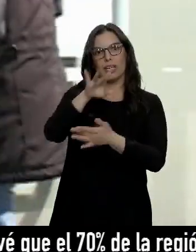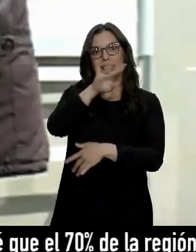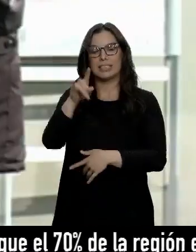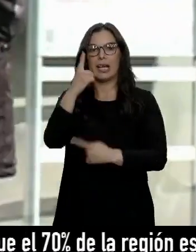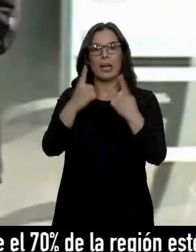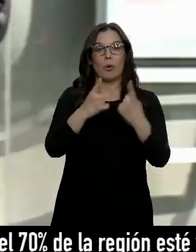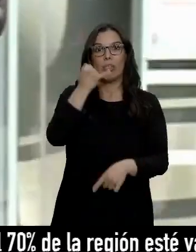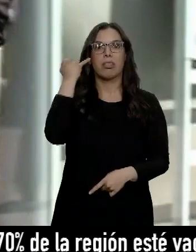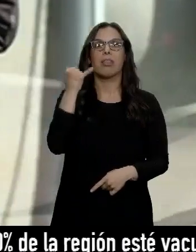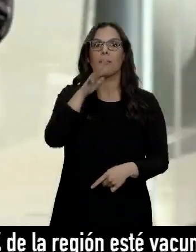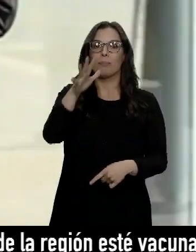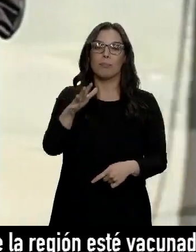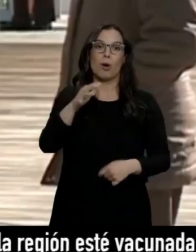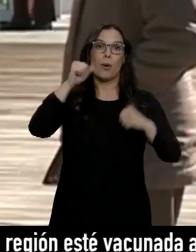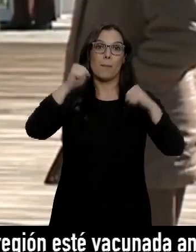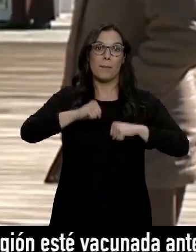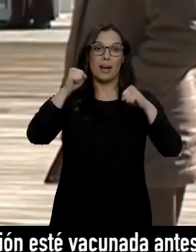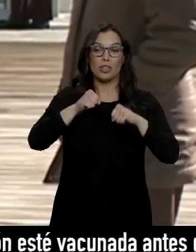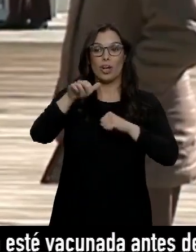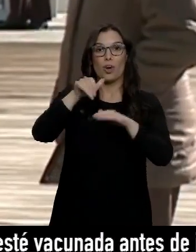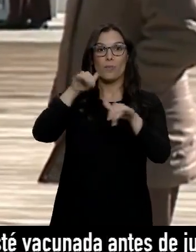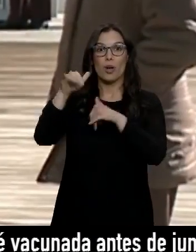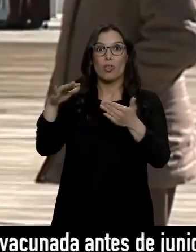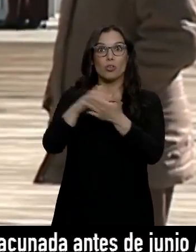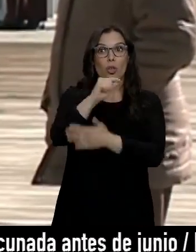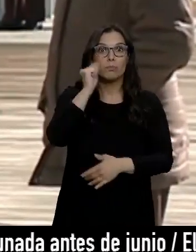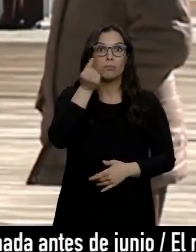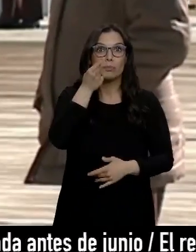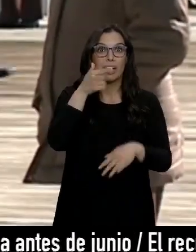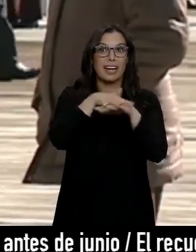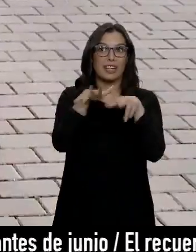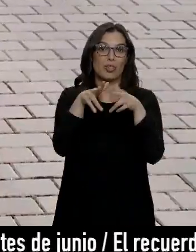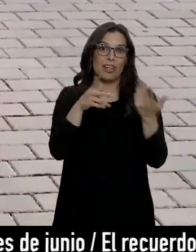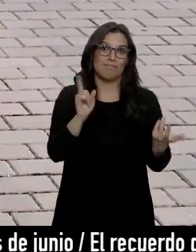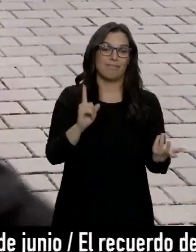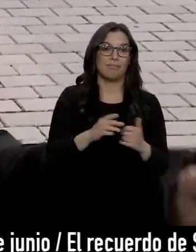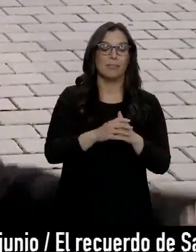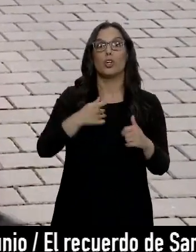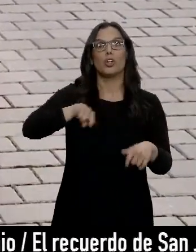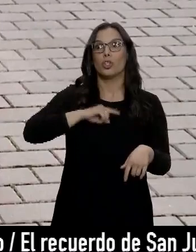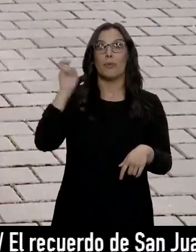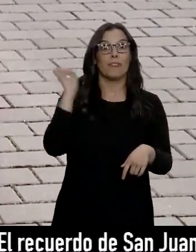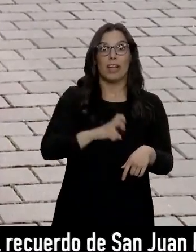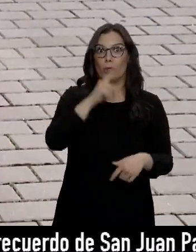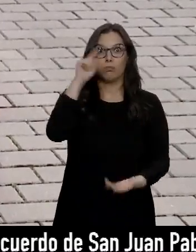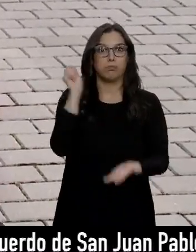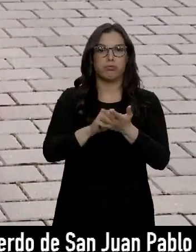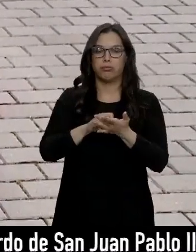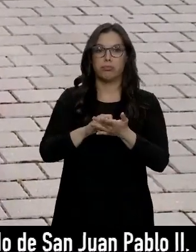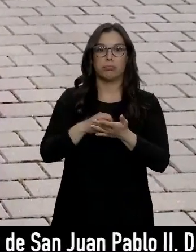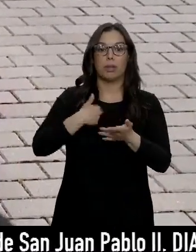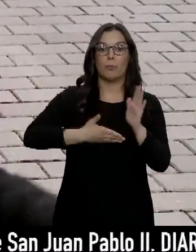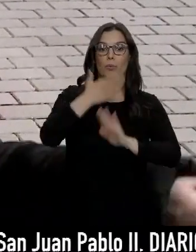les pasa porque no todos los mayores convocados se han enterado por las redes sociales. Hemos venido corriendo. Hoy hemos ido